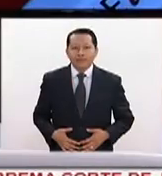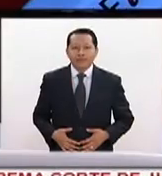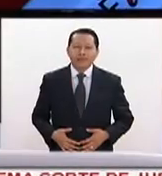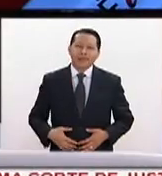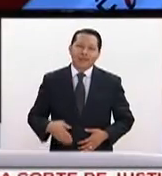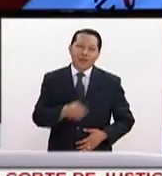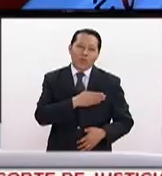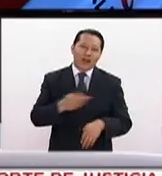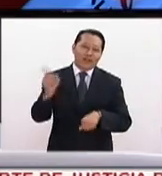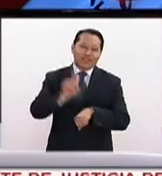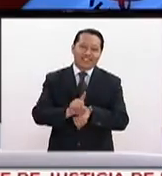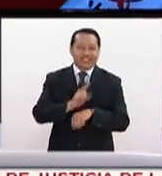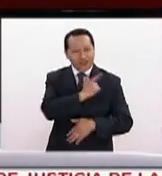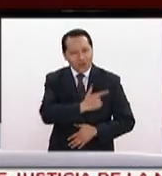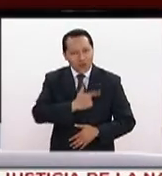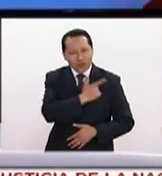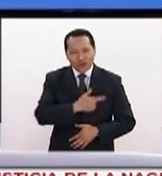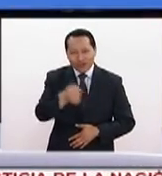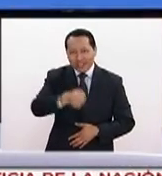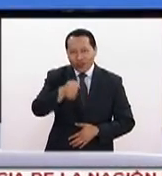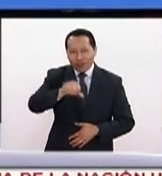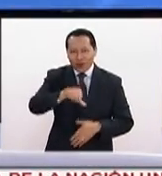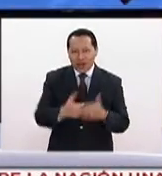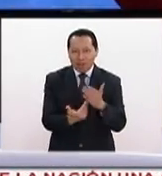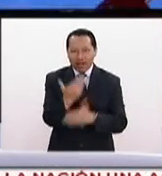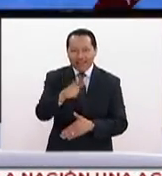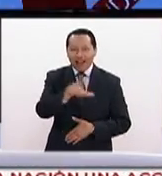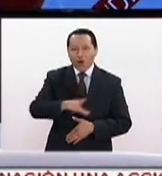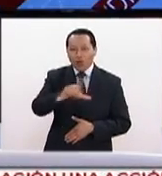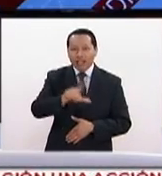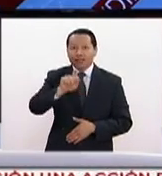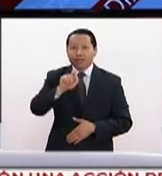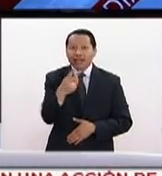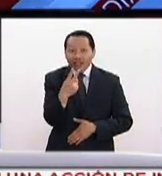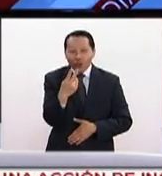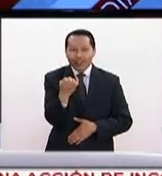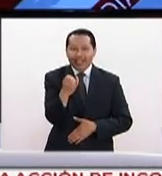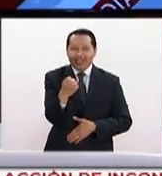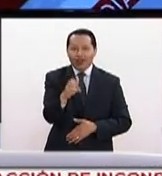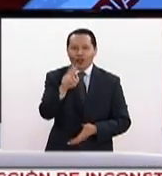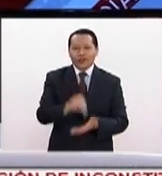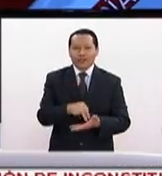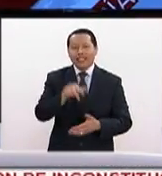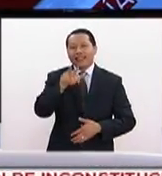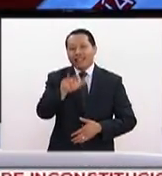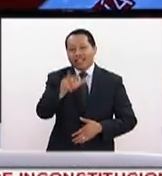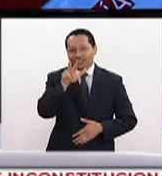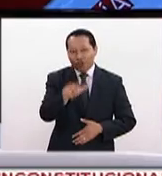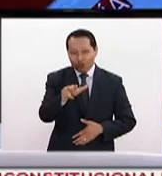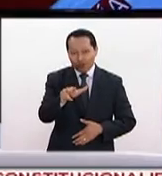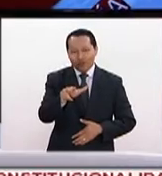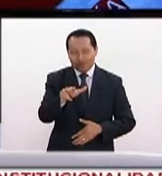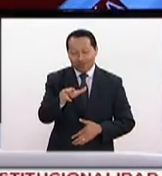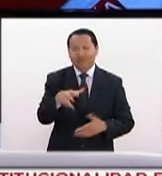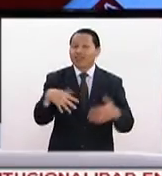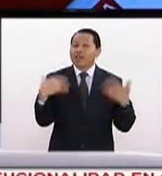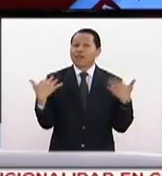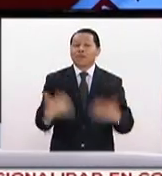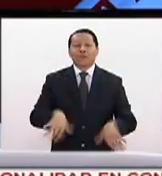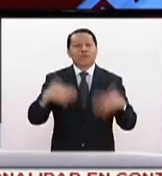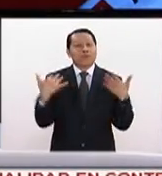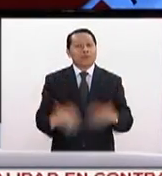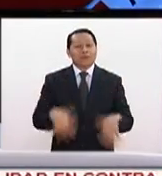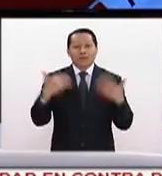Muy buenos días, es un gusto saludarlos esta mañana de lunes 22 de enero del 2018. Y qué bárbaro, cómo